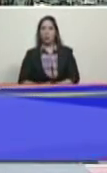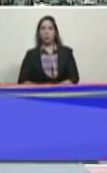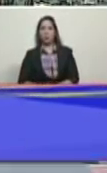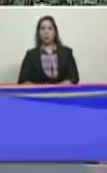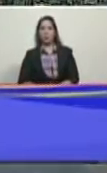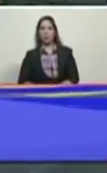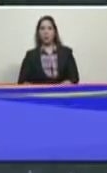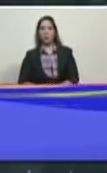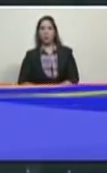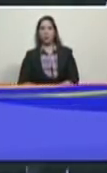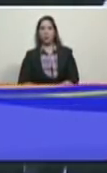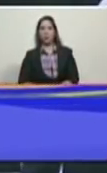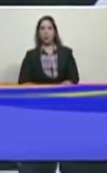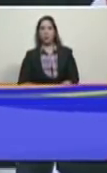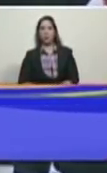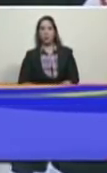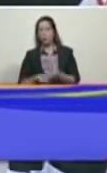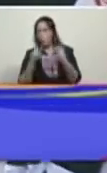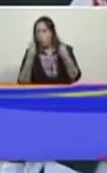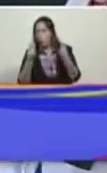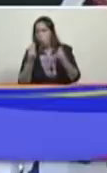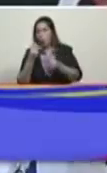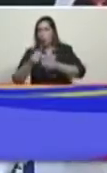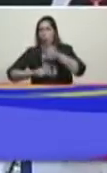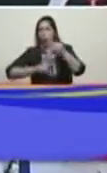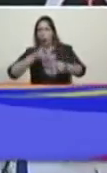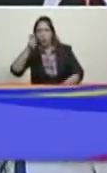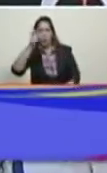Dos grandes operaciones nacionales,